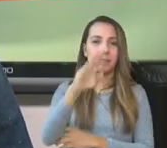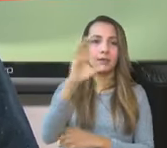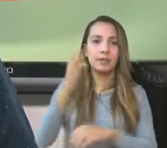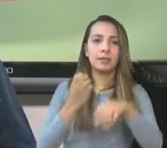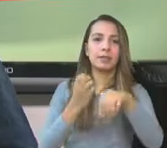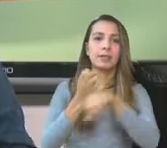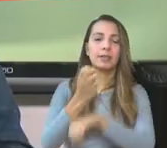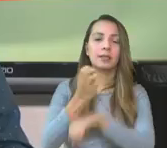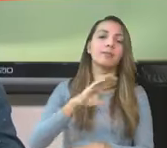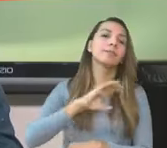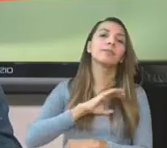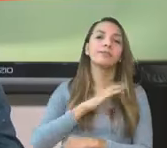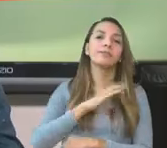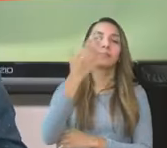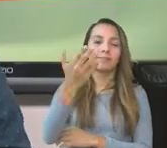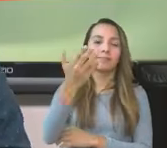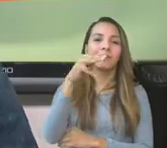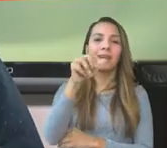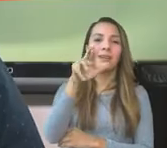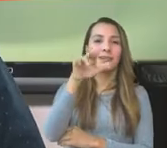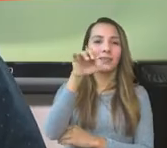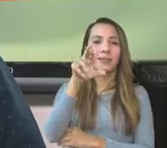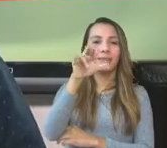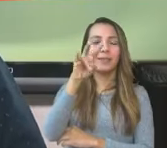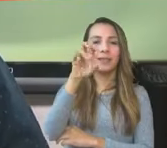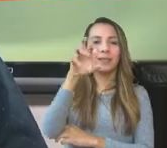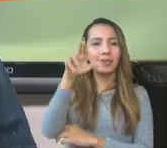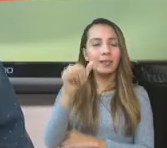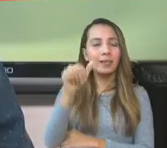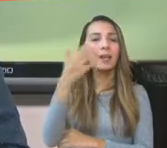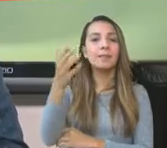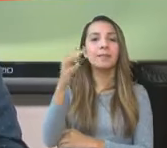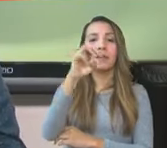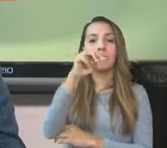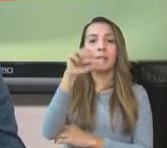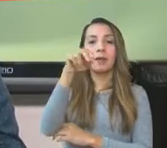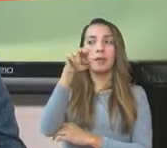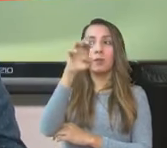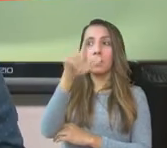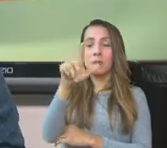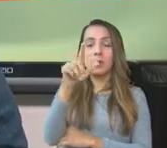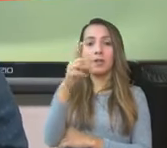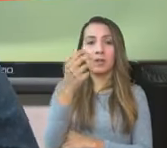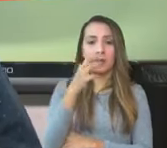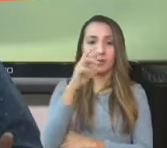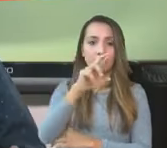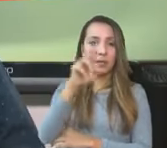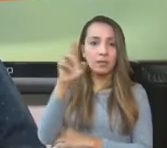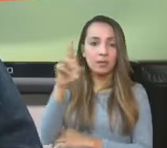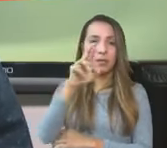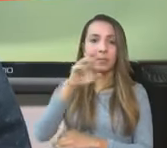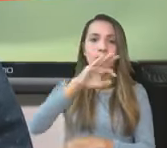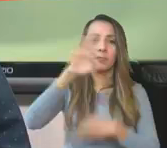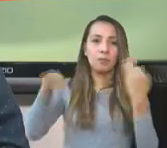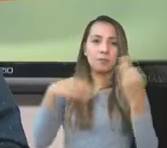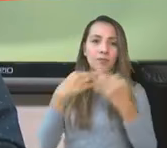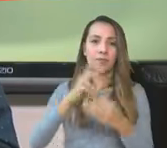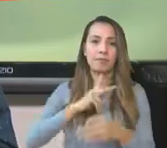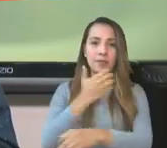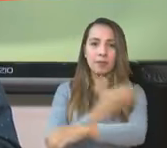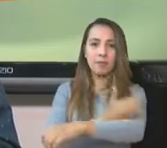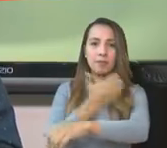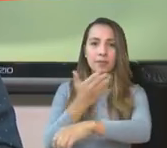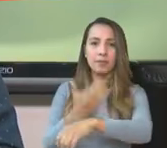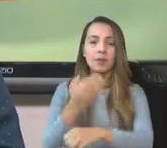mi estimado Mario Rivera, director general, mi estimado Emanuel allá en controles, en producción en Rosarito, mis compañeros que